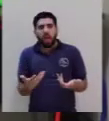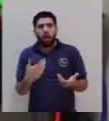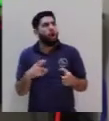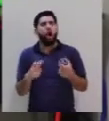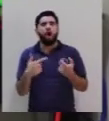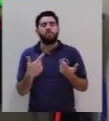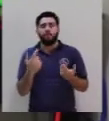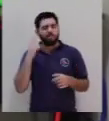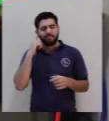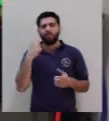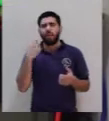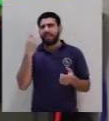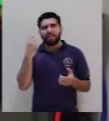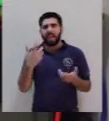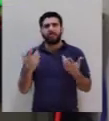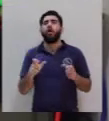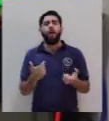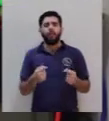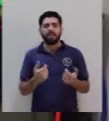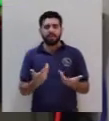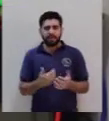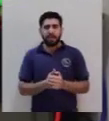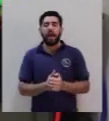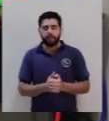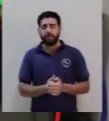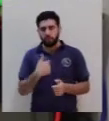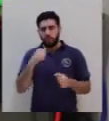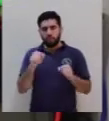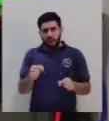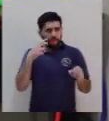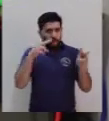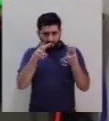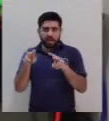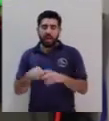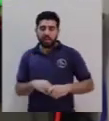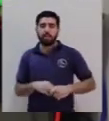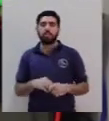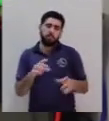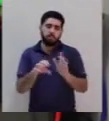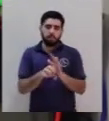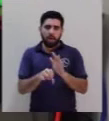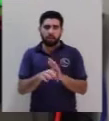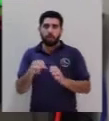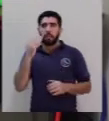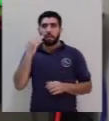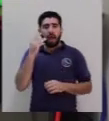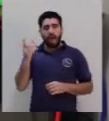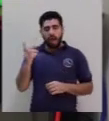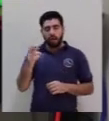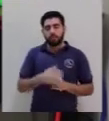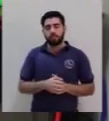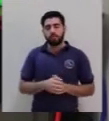pero ¿qué relación tiene esto? Ajá. Yo puedo ver en casa y, por ejemplo, mamá vino y